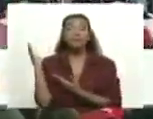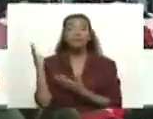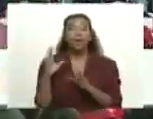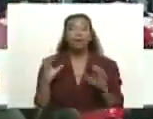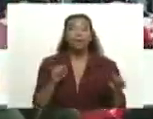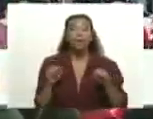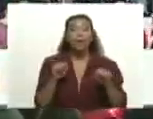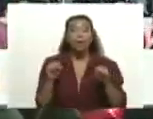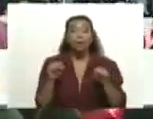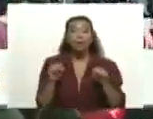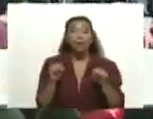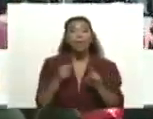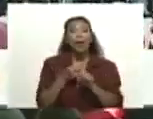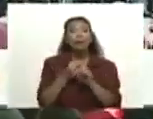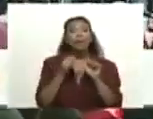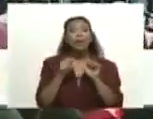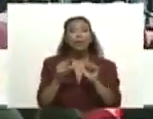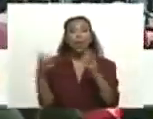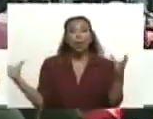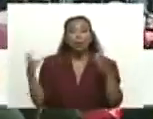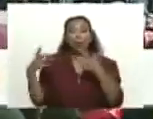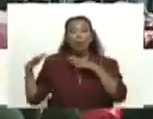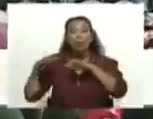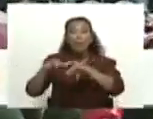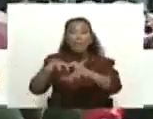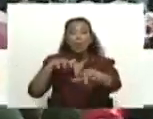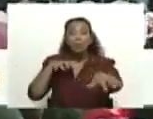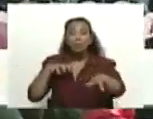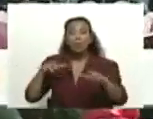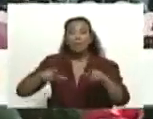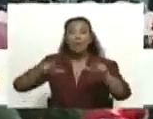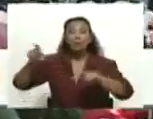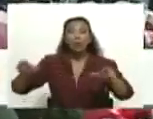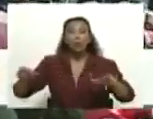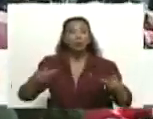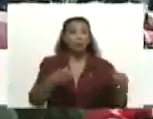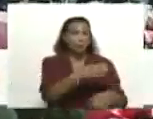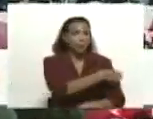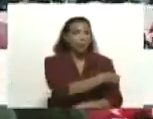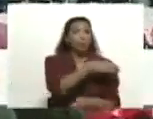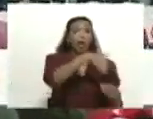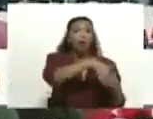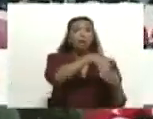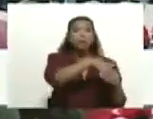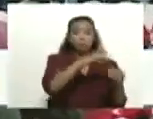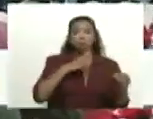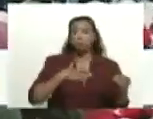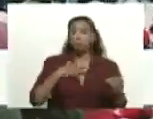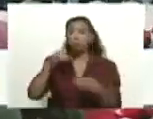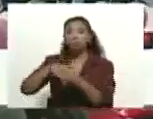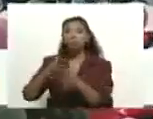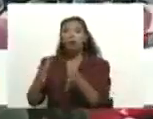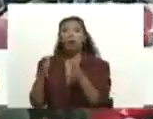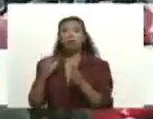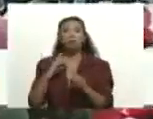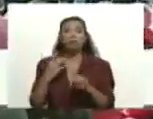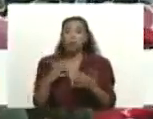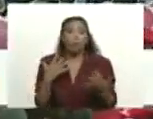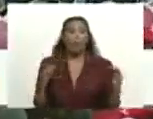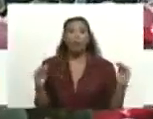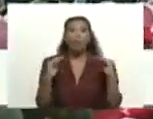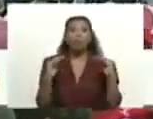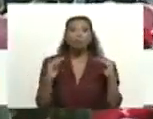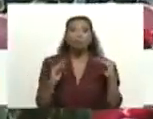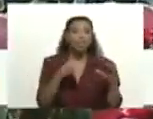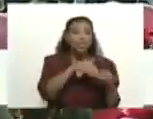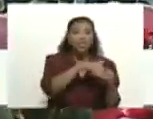Preparémonos para seguir batallando. Preparémonos. Si ellos van a elecciones, le ganamos elecciones. Las que vengan.